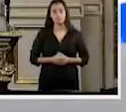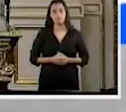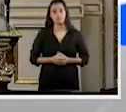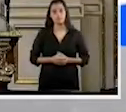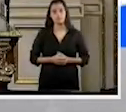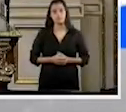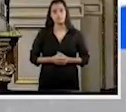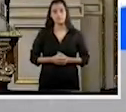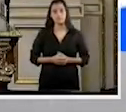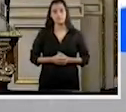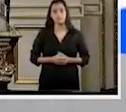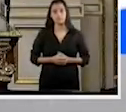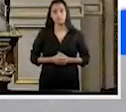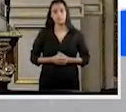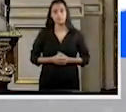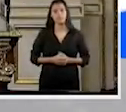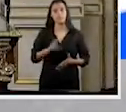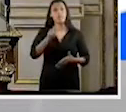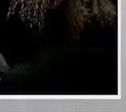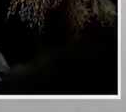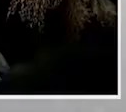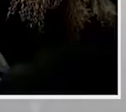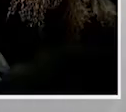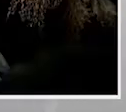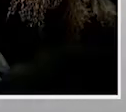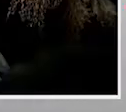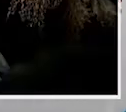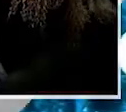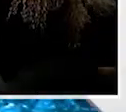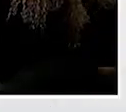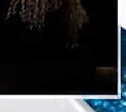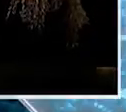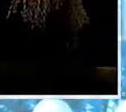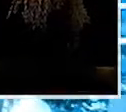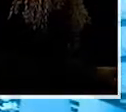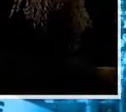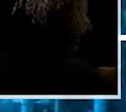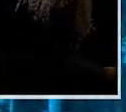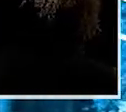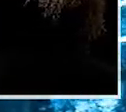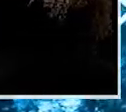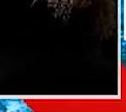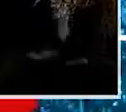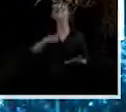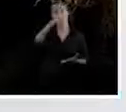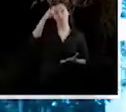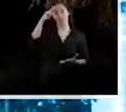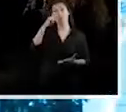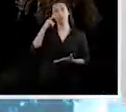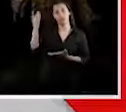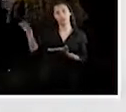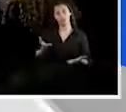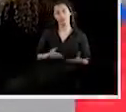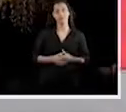hemos pasado varias de estas no venimos acostumbrando lo que pasa que también en cierta forma en cierta forma estamos